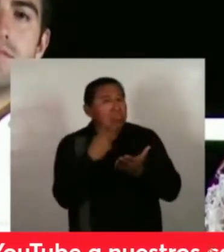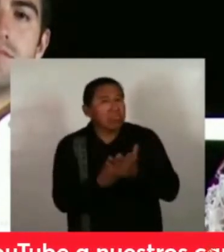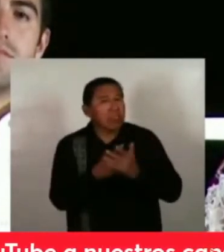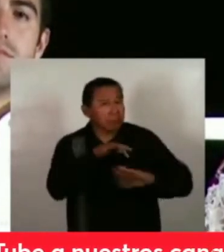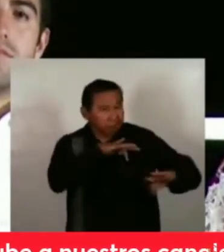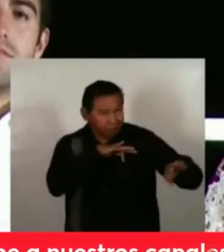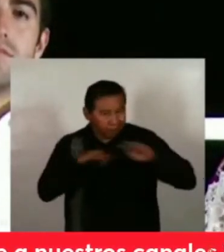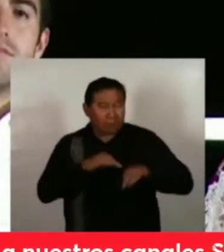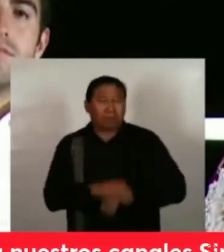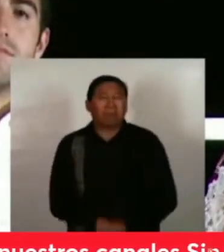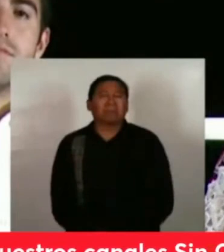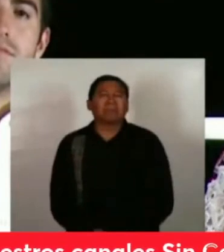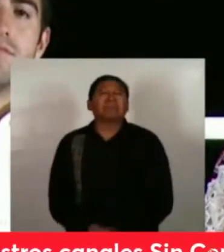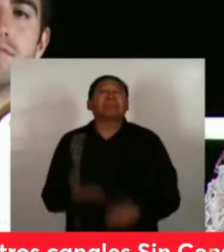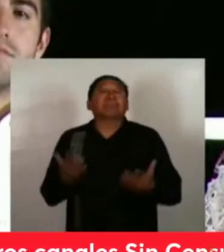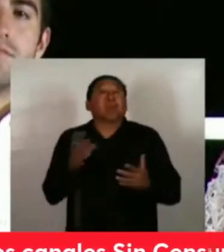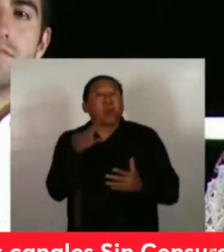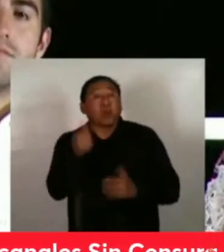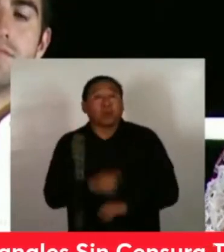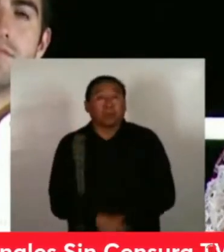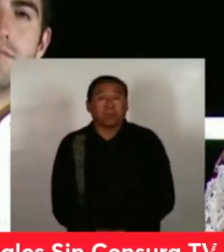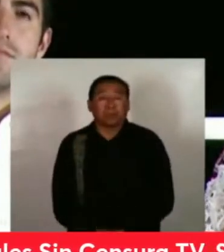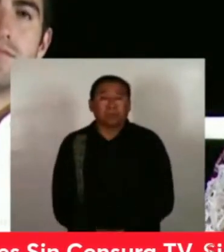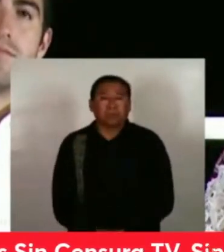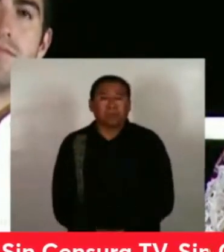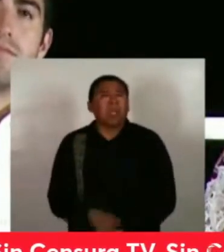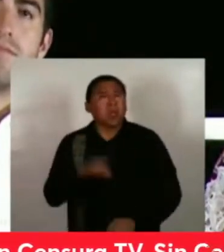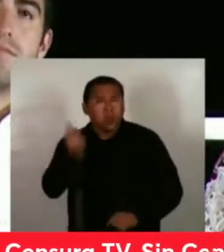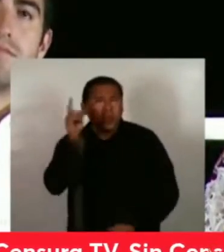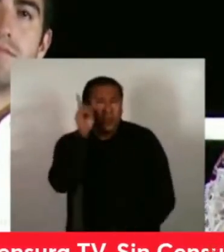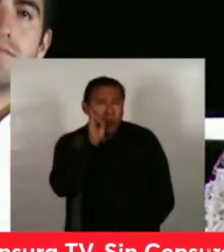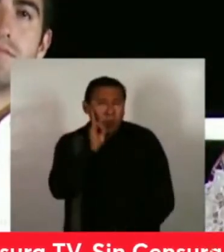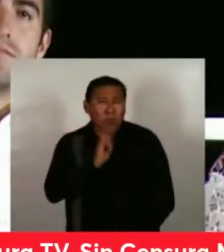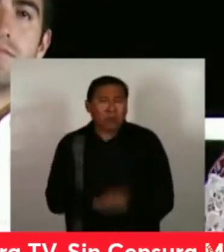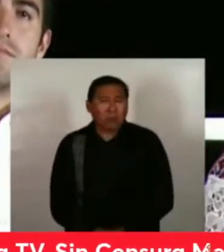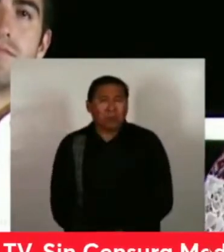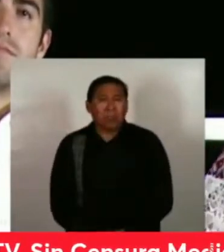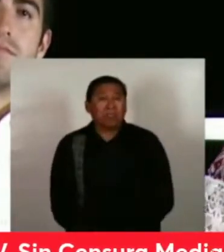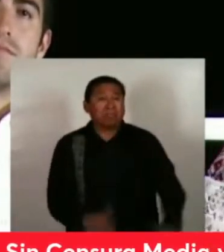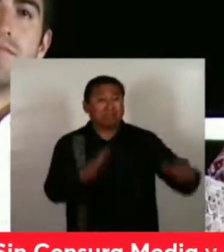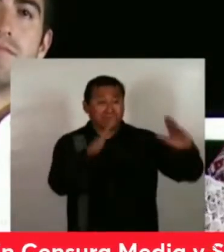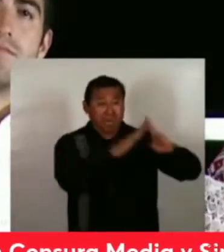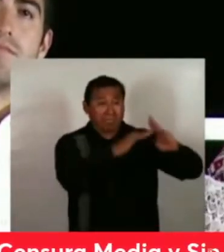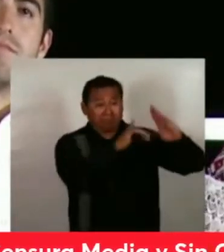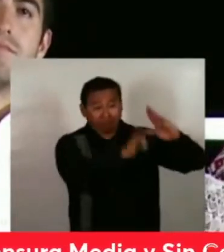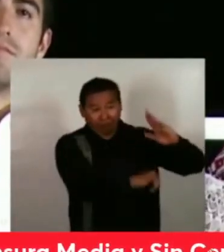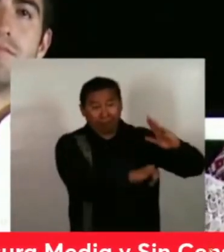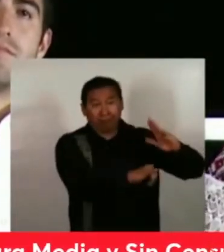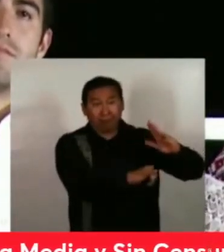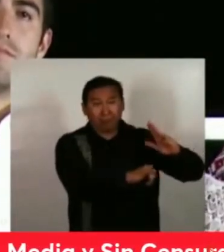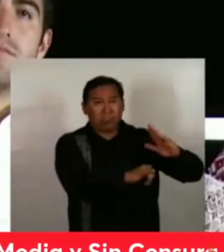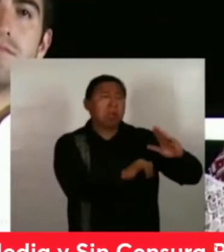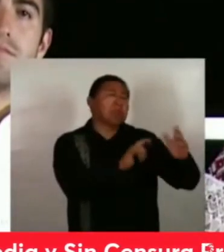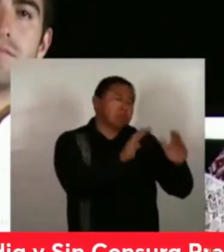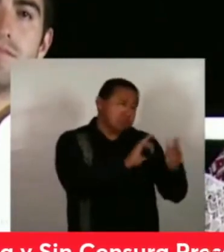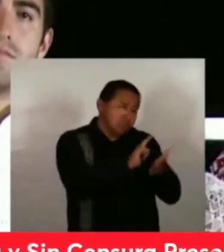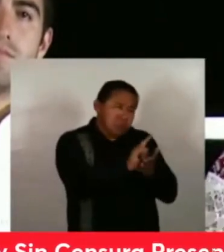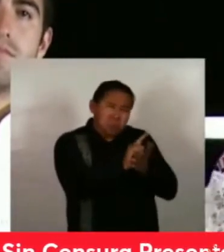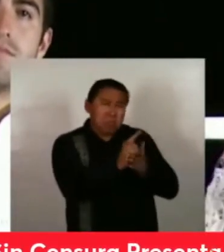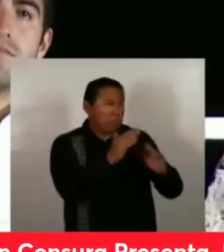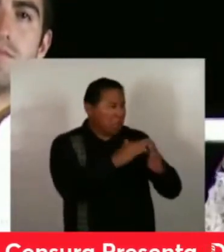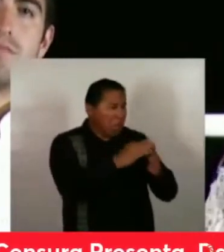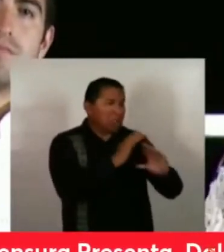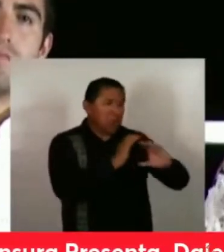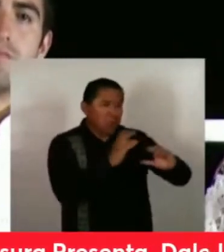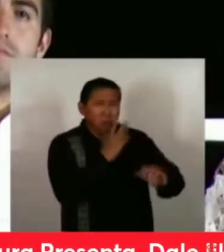jornada. Bueno, además de eso, hay otras mujeres que se dedicaron a ser amas de casa. Y